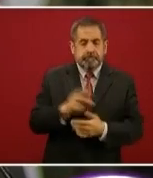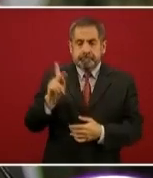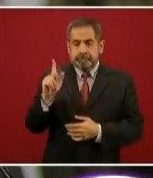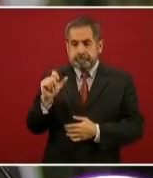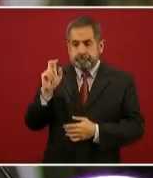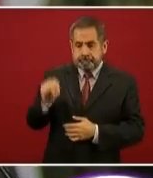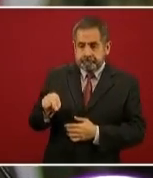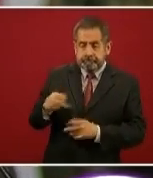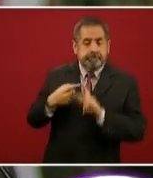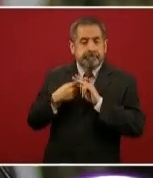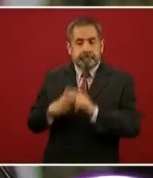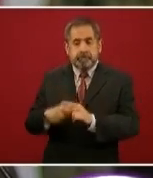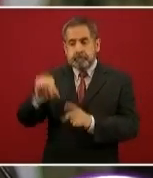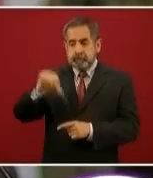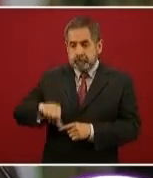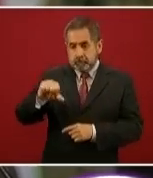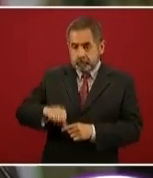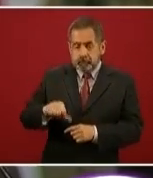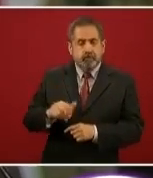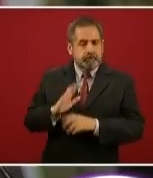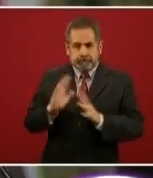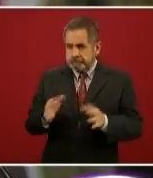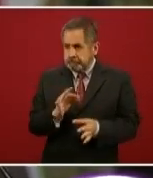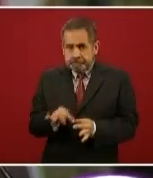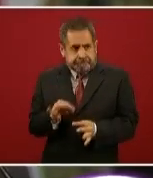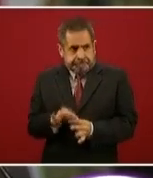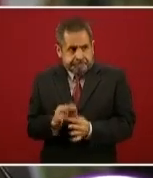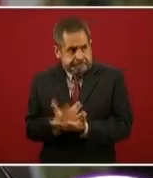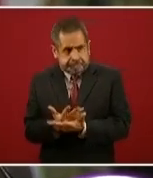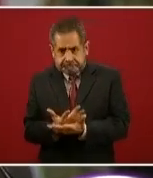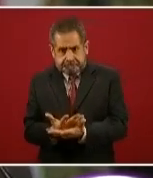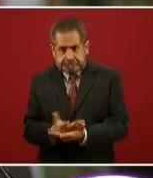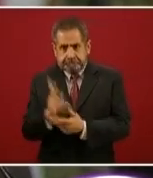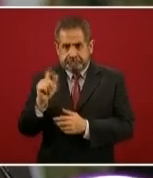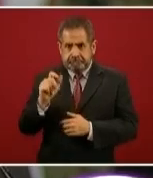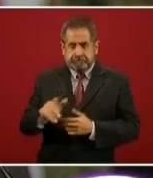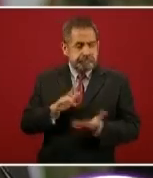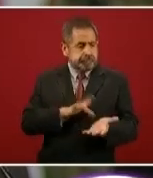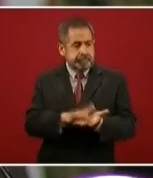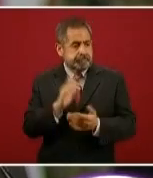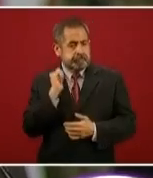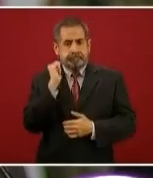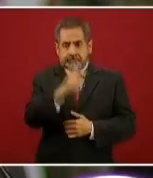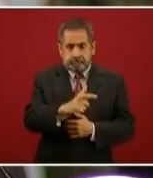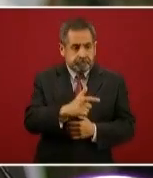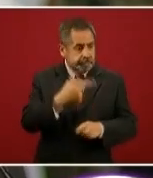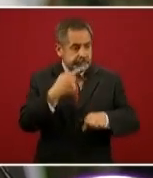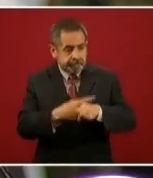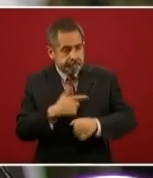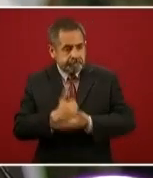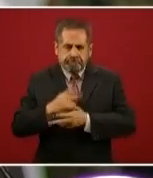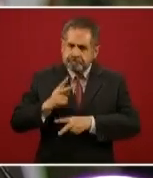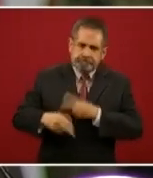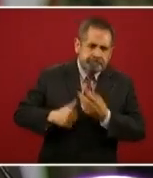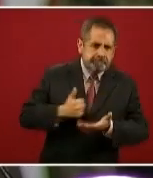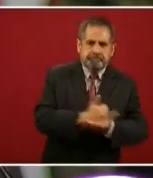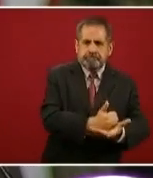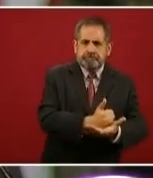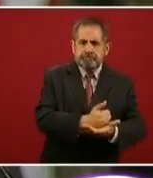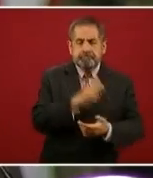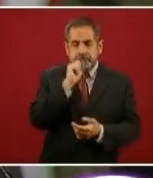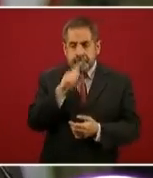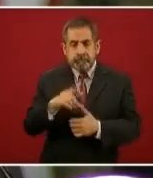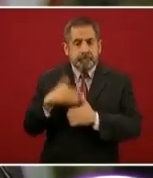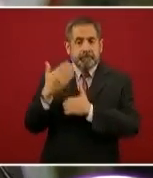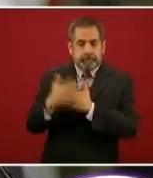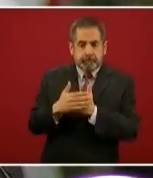plan empieza a partir de hoy. Nosotros estamos ya en el plan Marina para apoyo al COVID y vamos a entrar en la